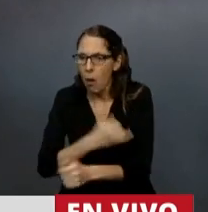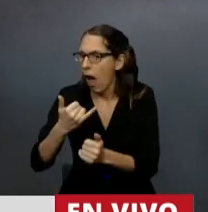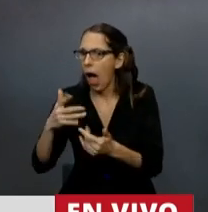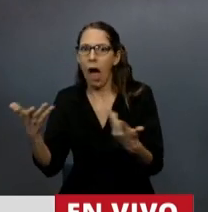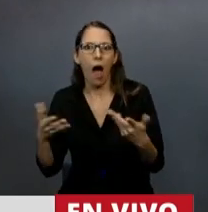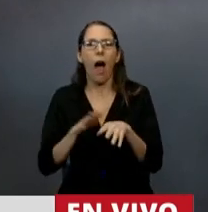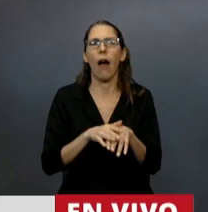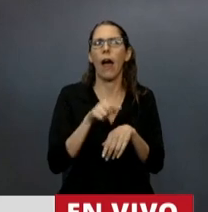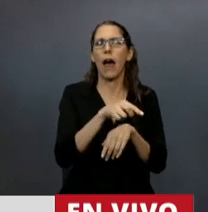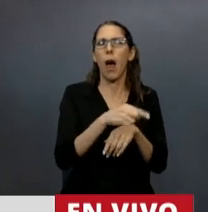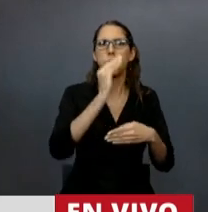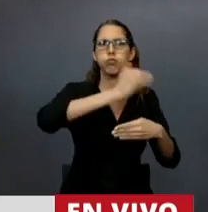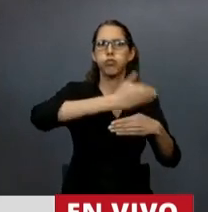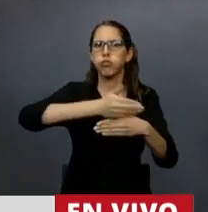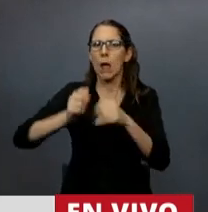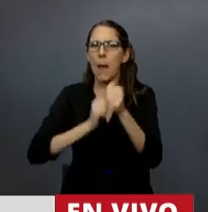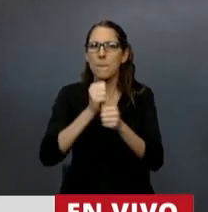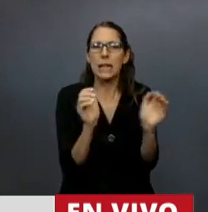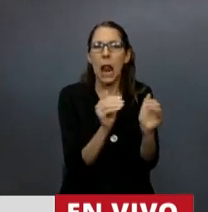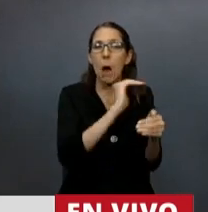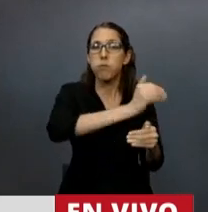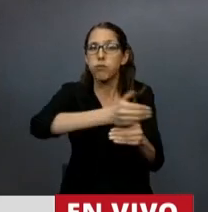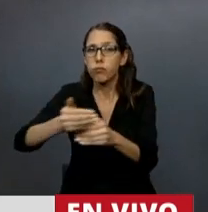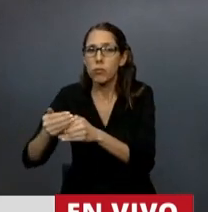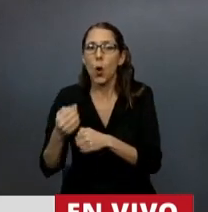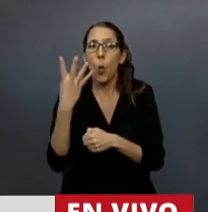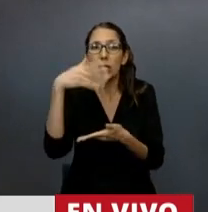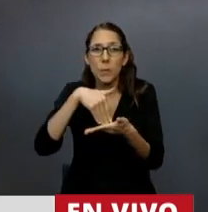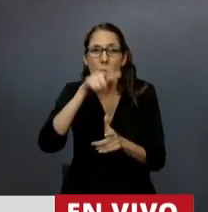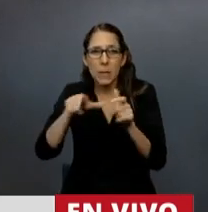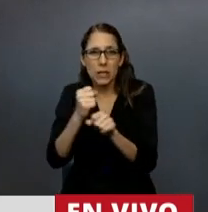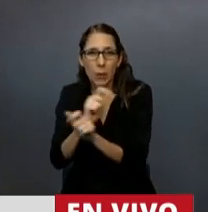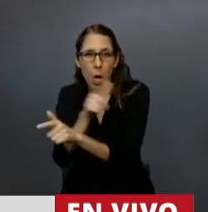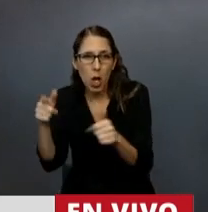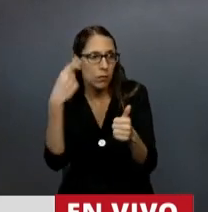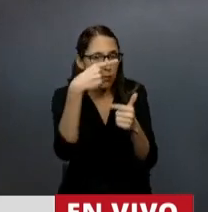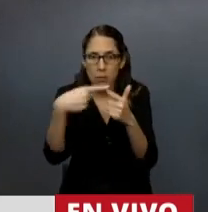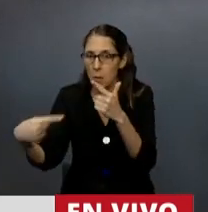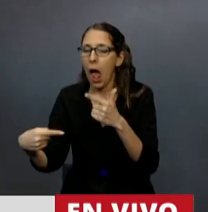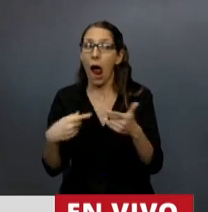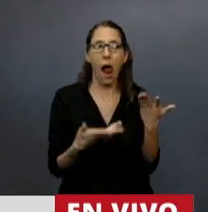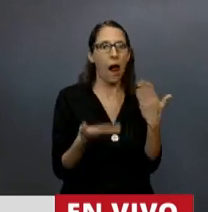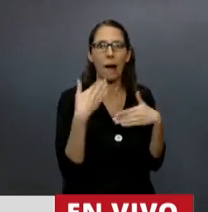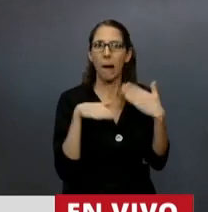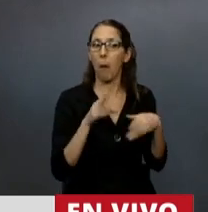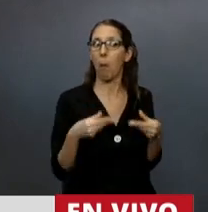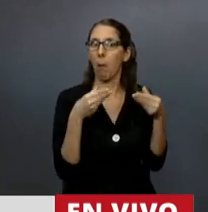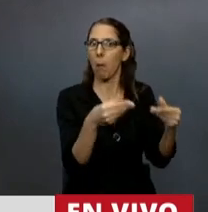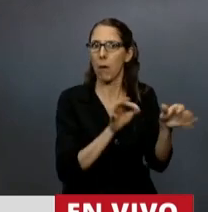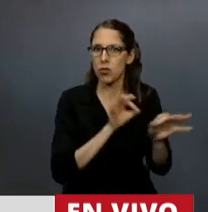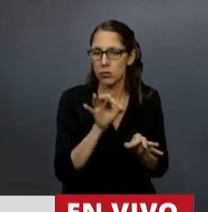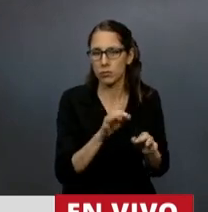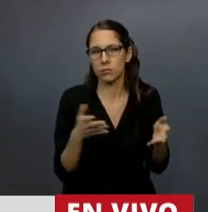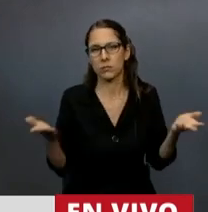cierran 60.000 pymes, mientras hay 4 millones de desempleados. Y entonces acá estamos tratando de inventar